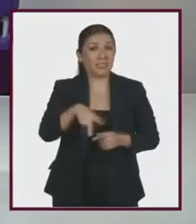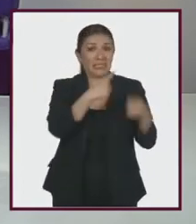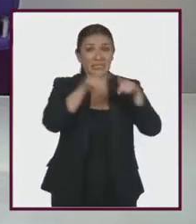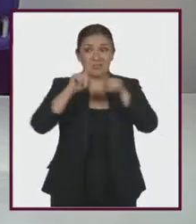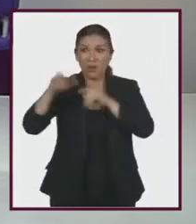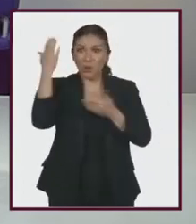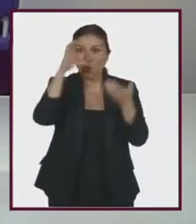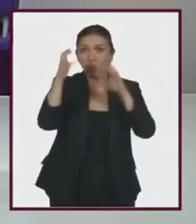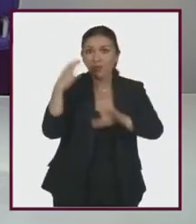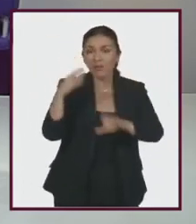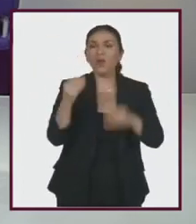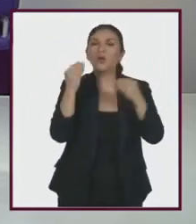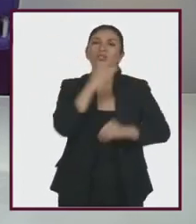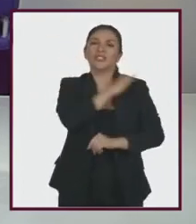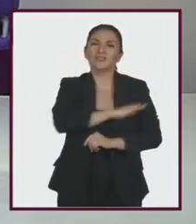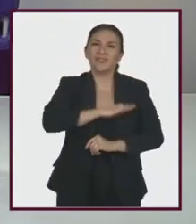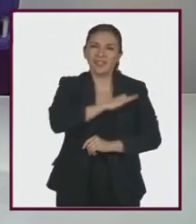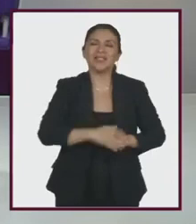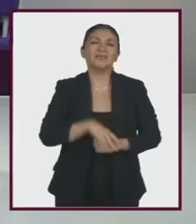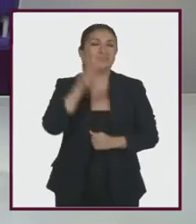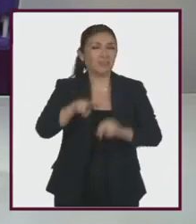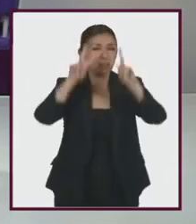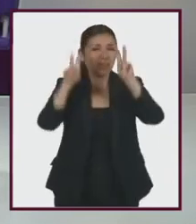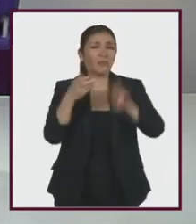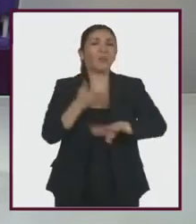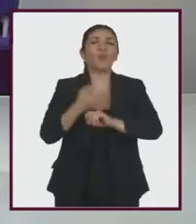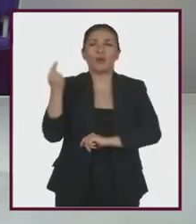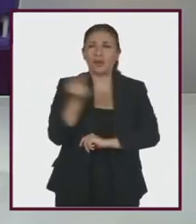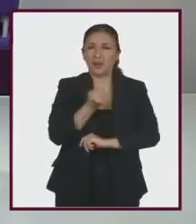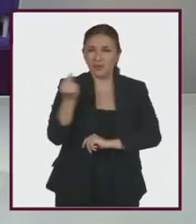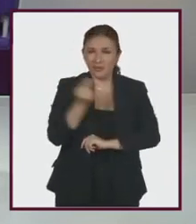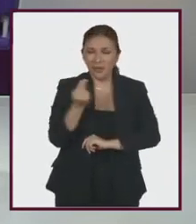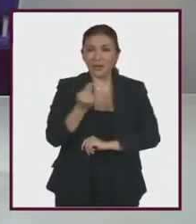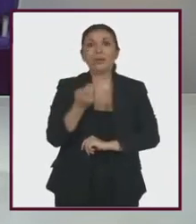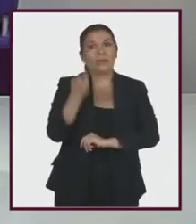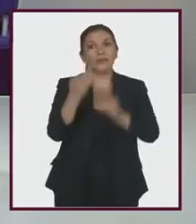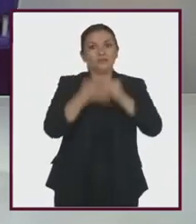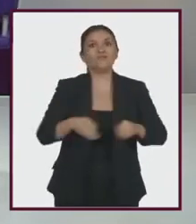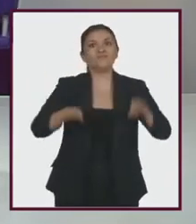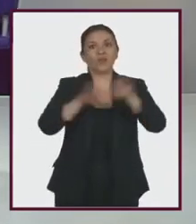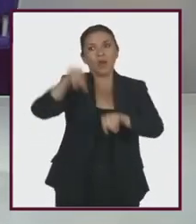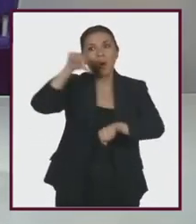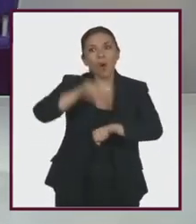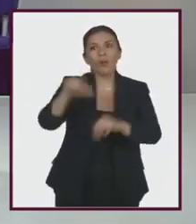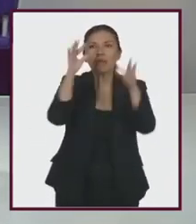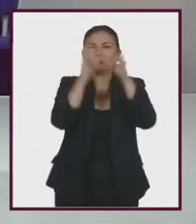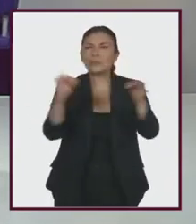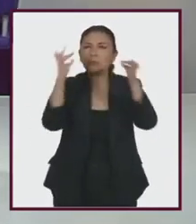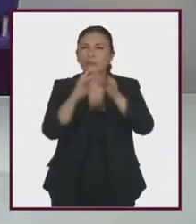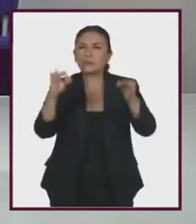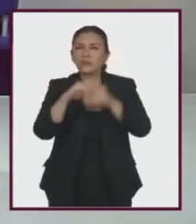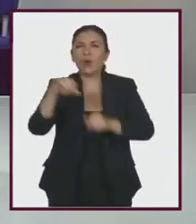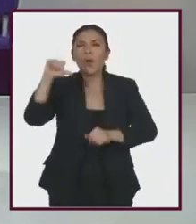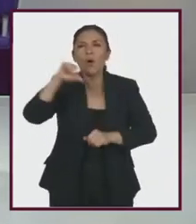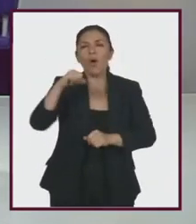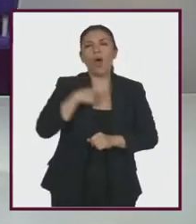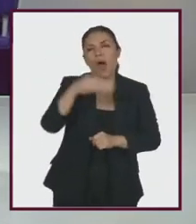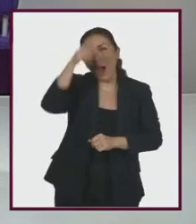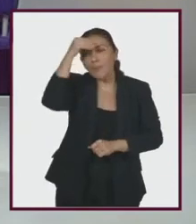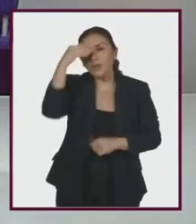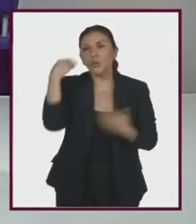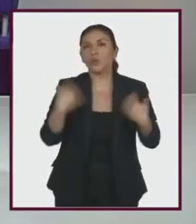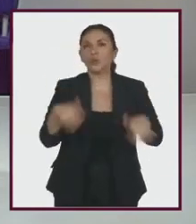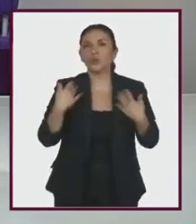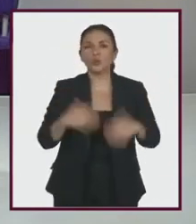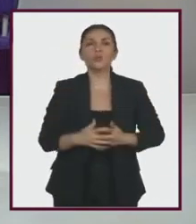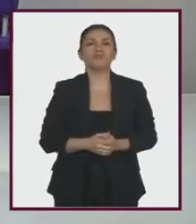sí, felicitaciones. Un tema necesario, doctora. Qué importante todo lo que nos has compartido, todo lo que hemos escuchado. Y si bien